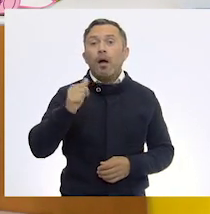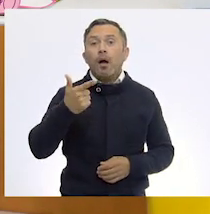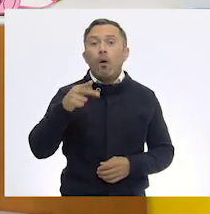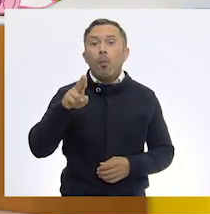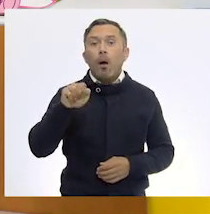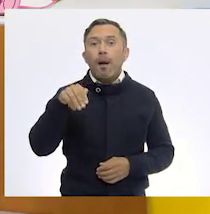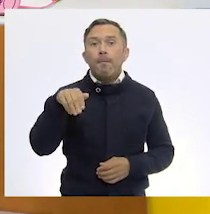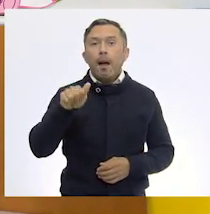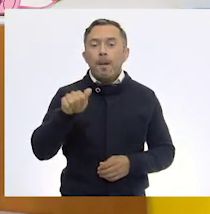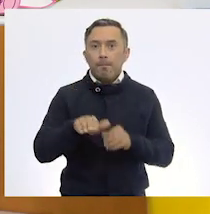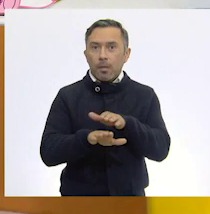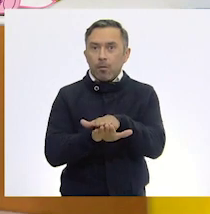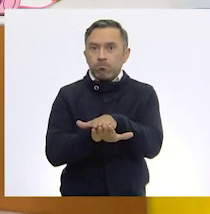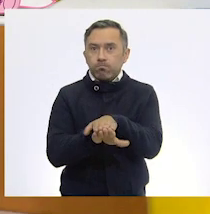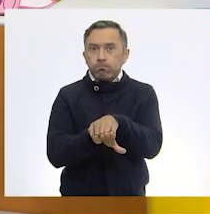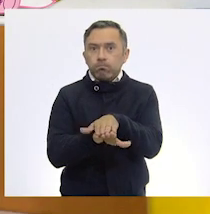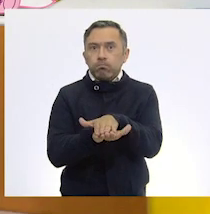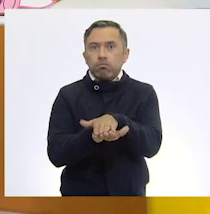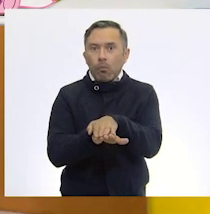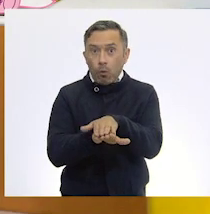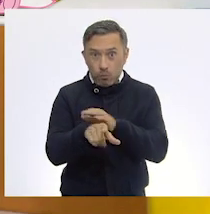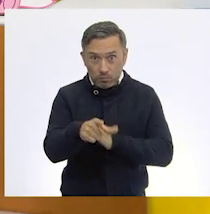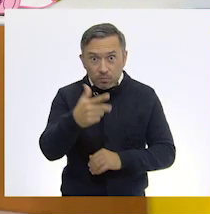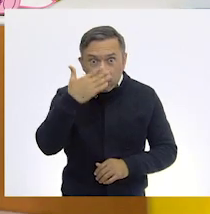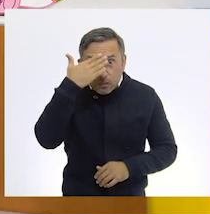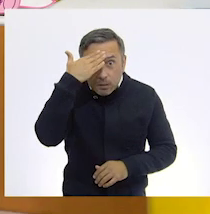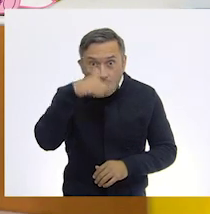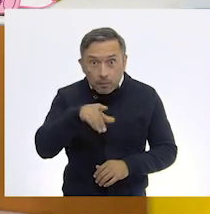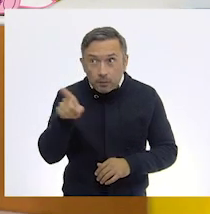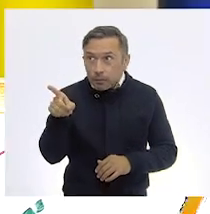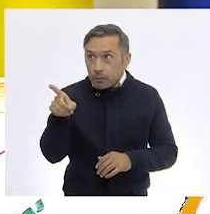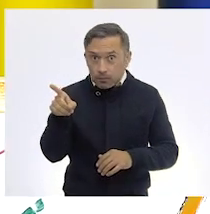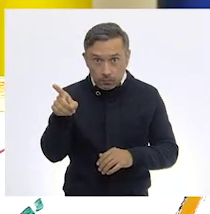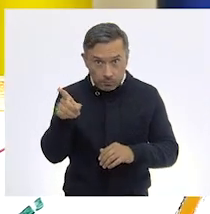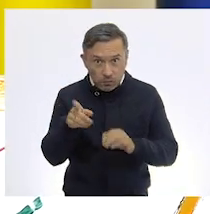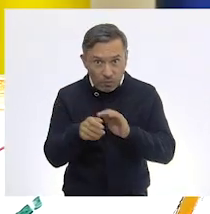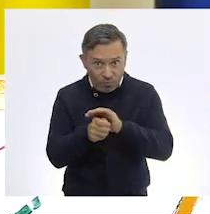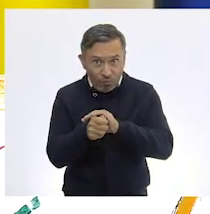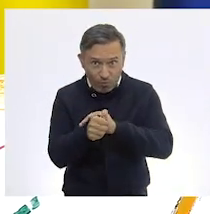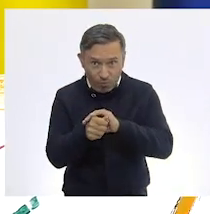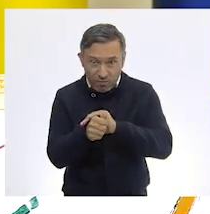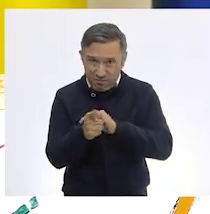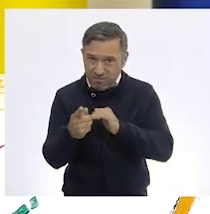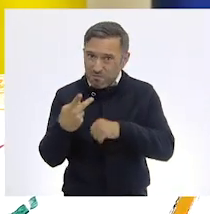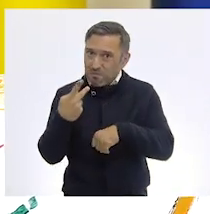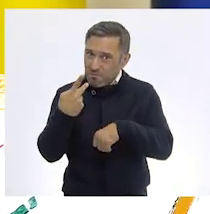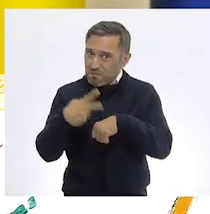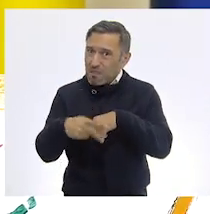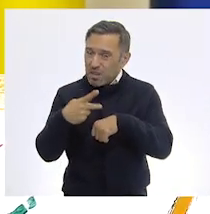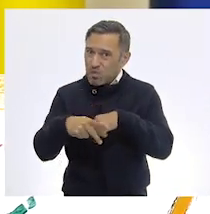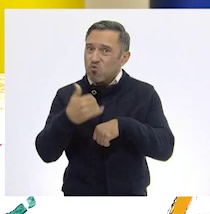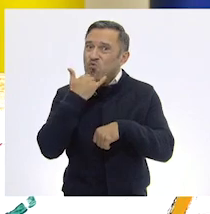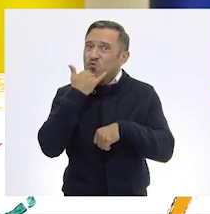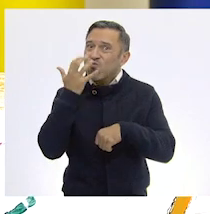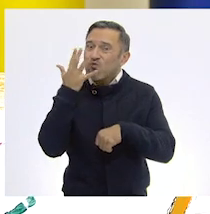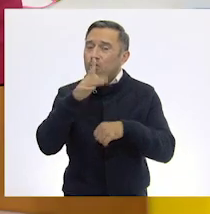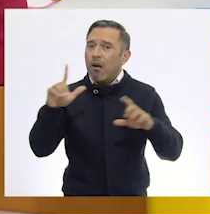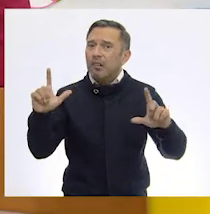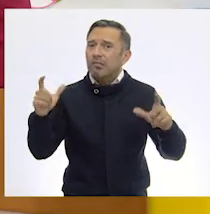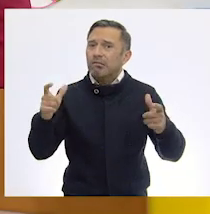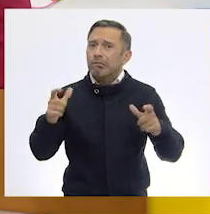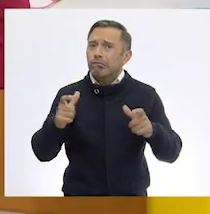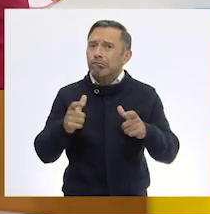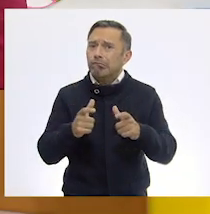esta especie está en peligro de extinción? Es decir, corre peligro de desaparecer, Alexia. ¡Ay,